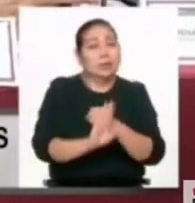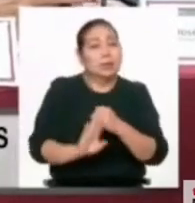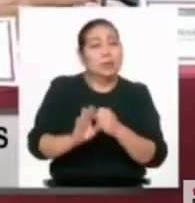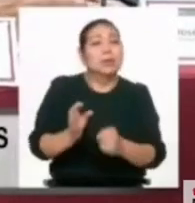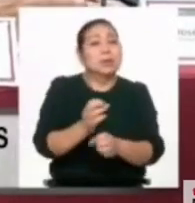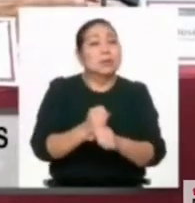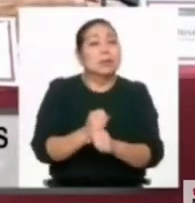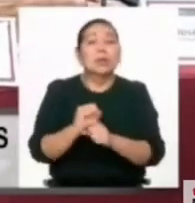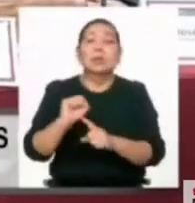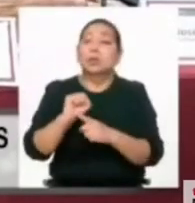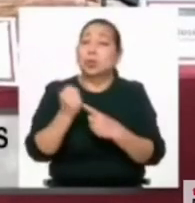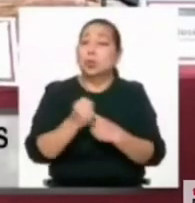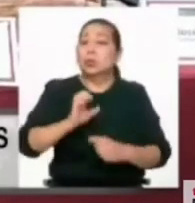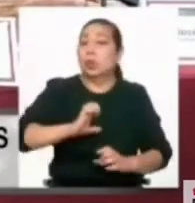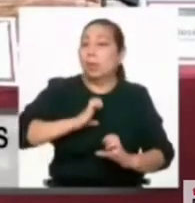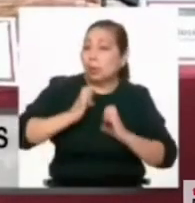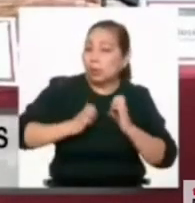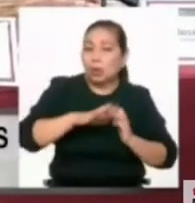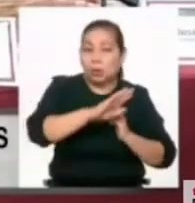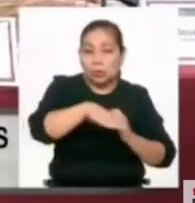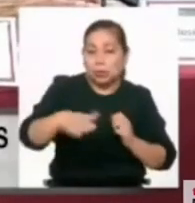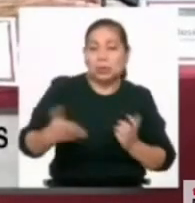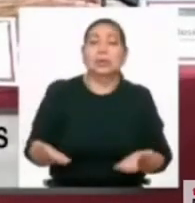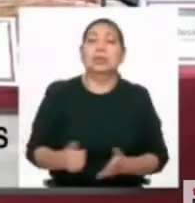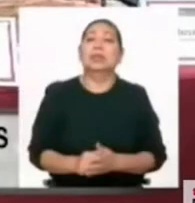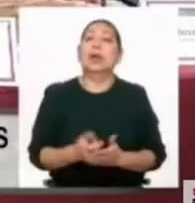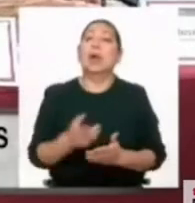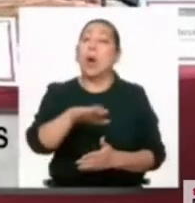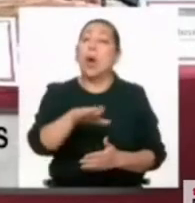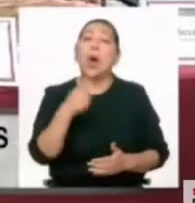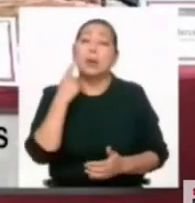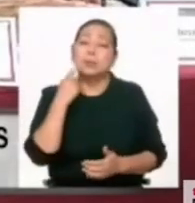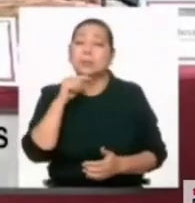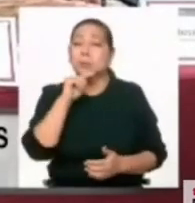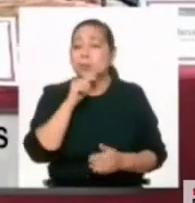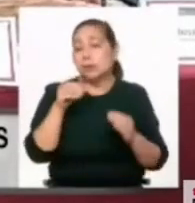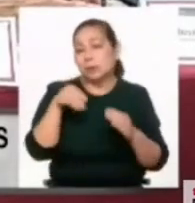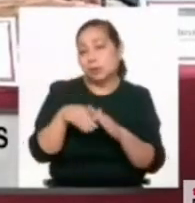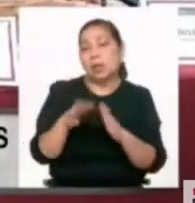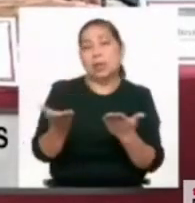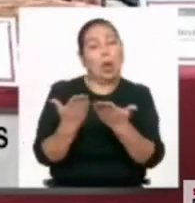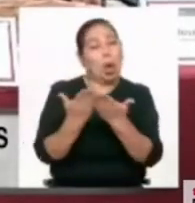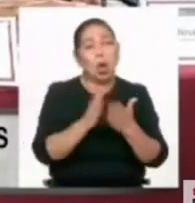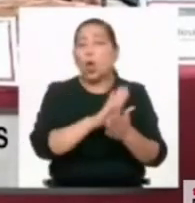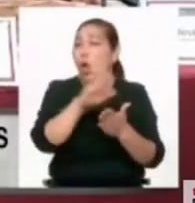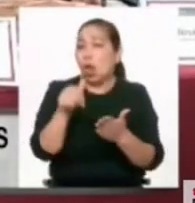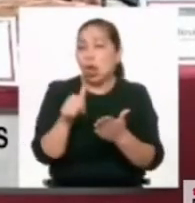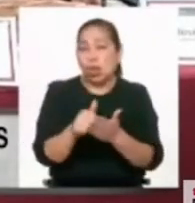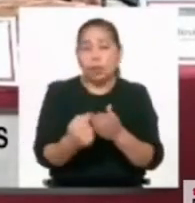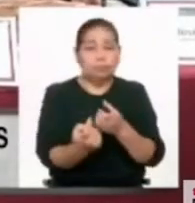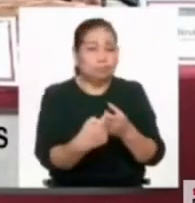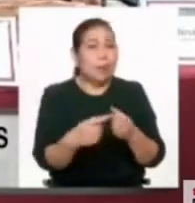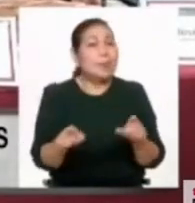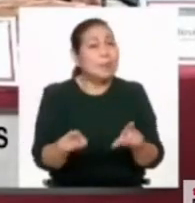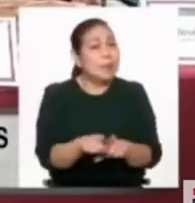la sostenibilidad socioemocional de los estudiantes, de las niñas y de los niños que están en esa institución y en todos los